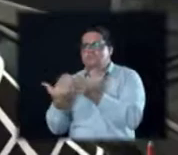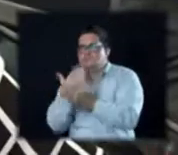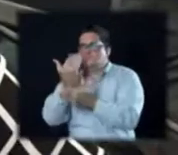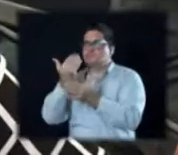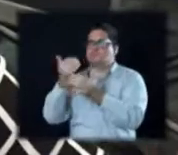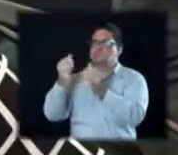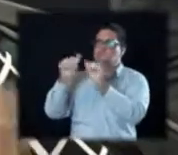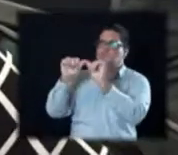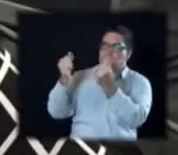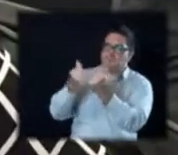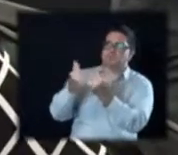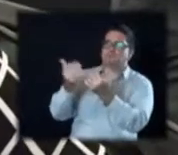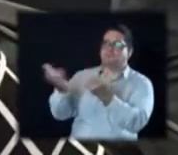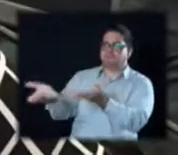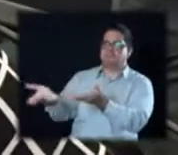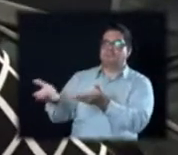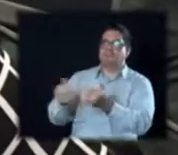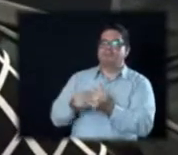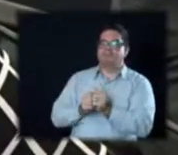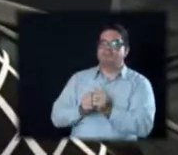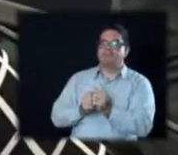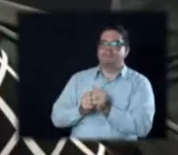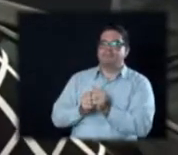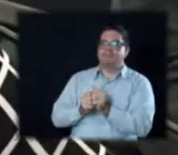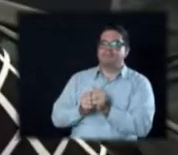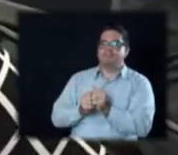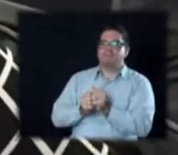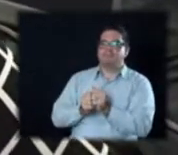que la que tenía Hacienda. Así que